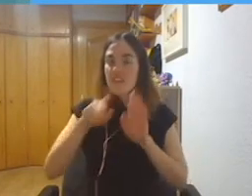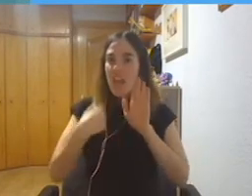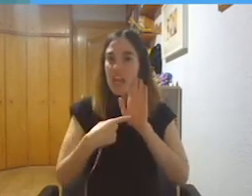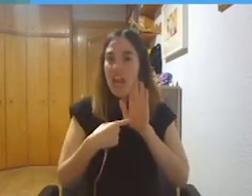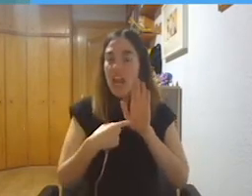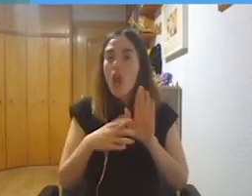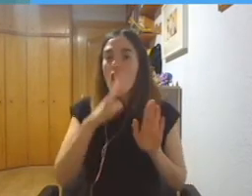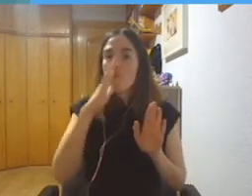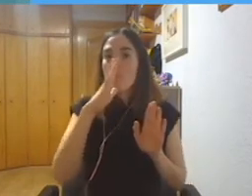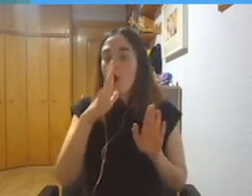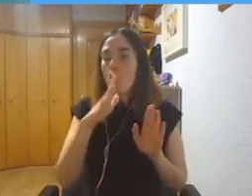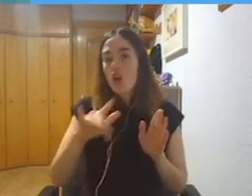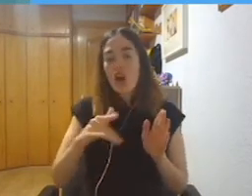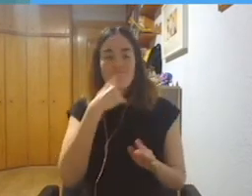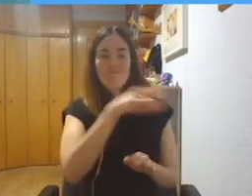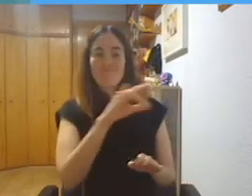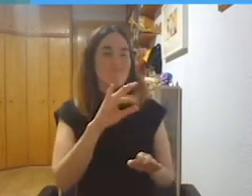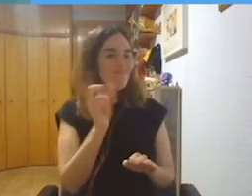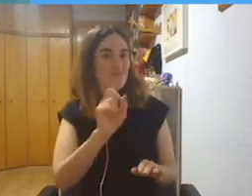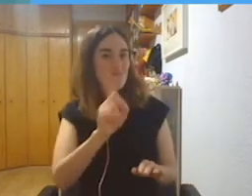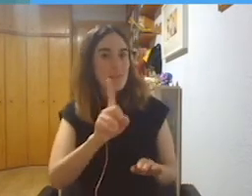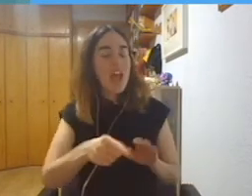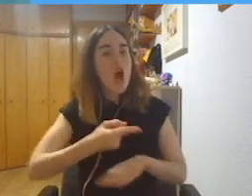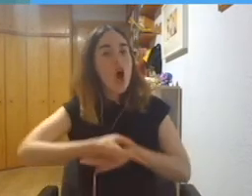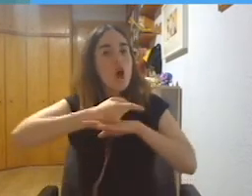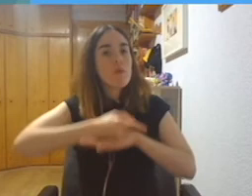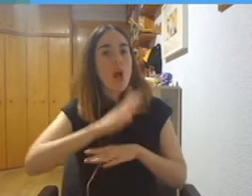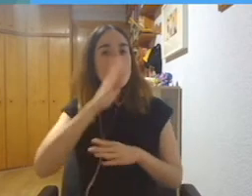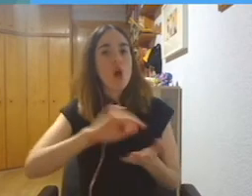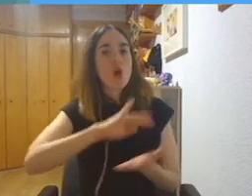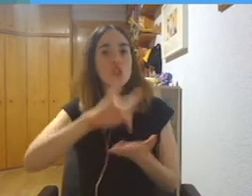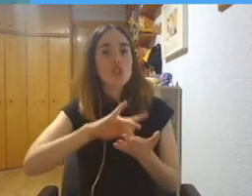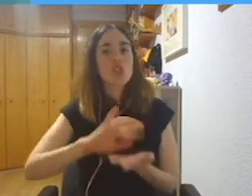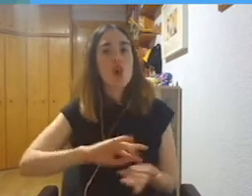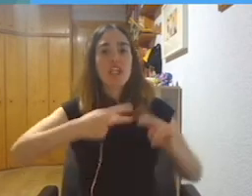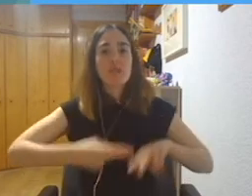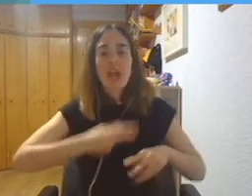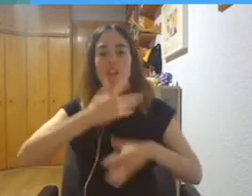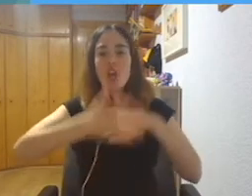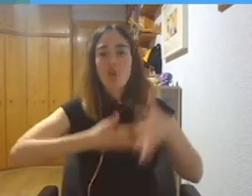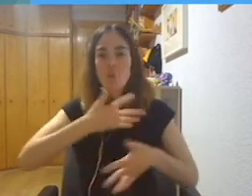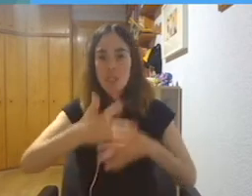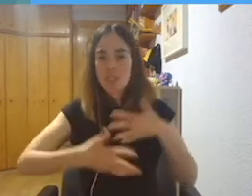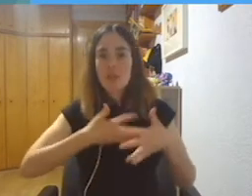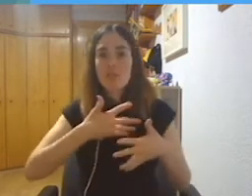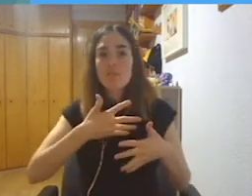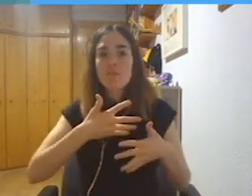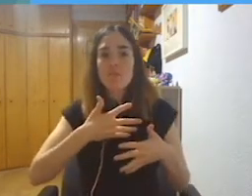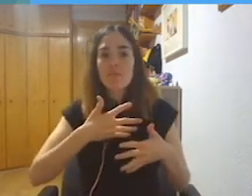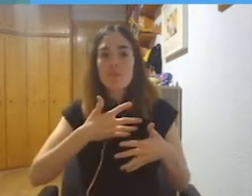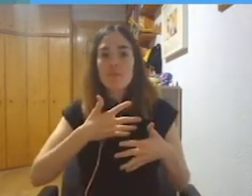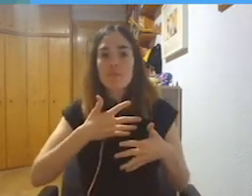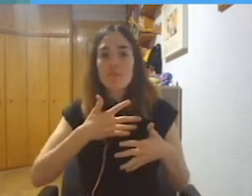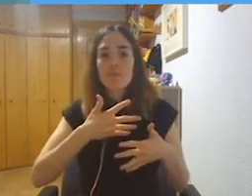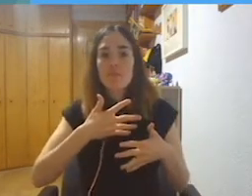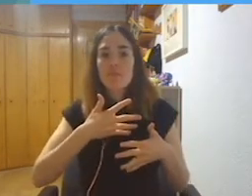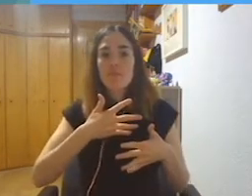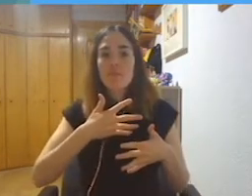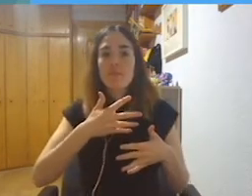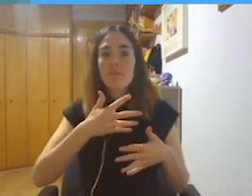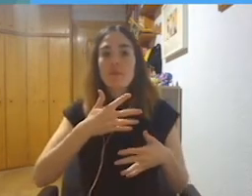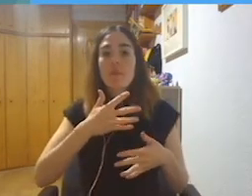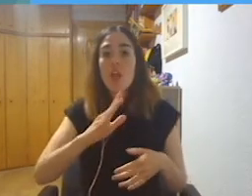ley, no es una elección de las cadenas, a que haya interpretación a lengua de signos, pues que haya